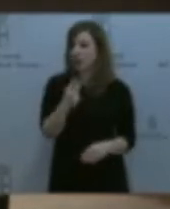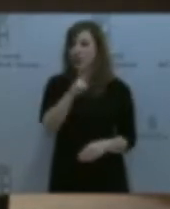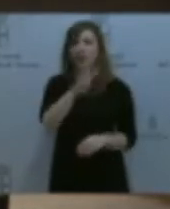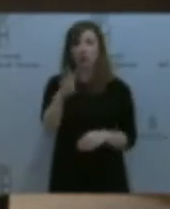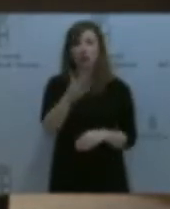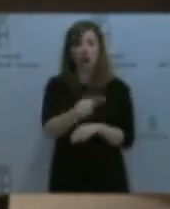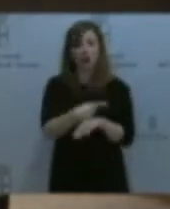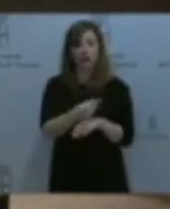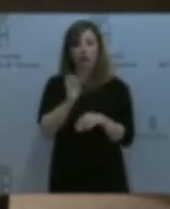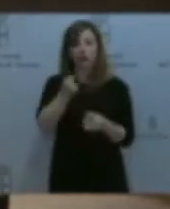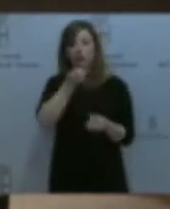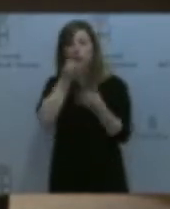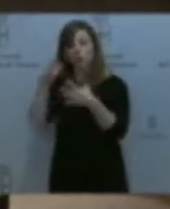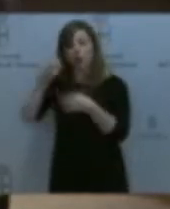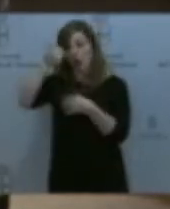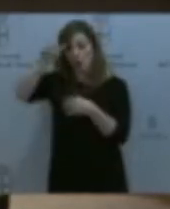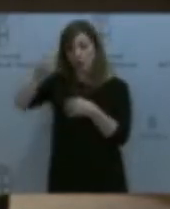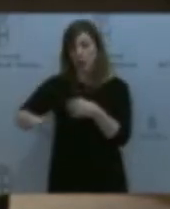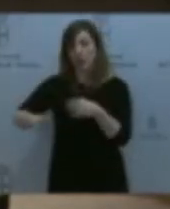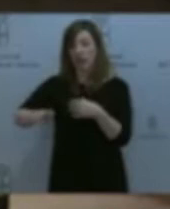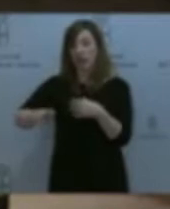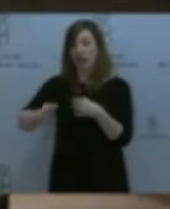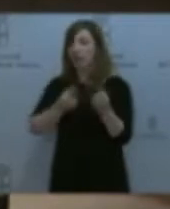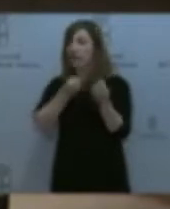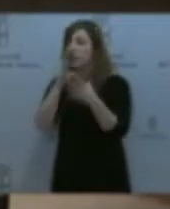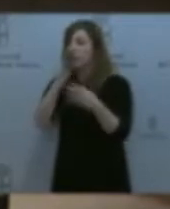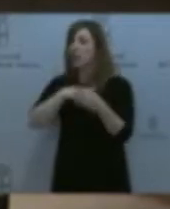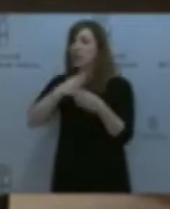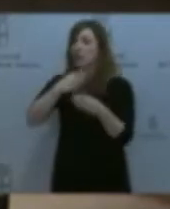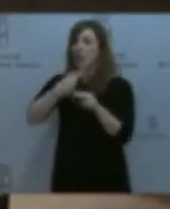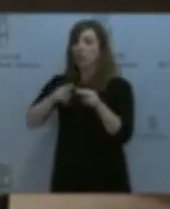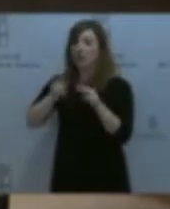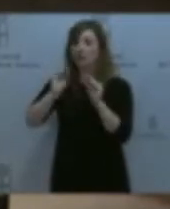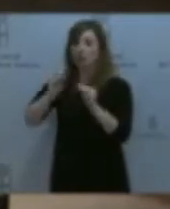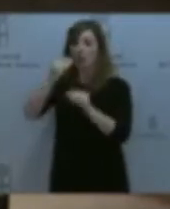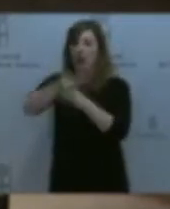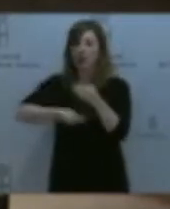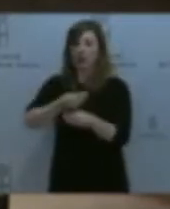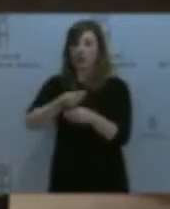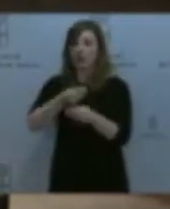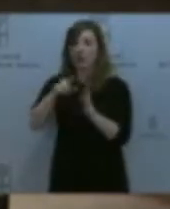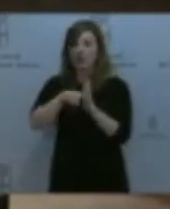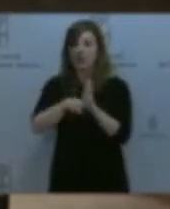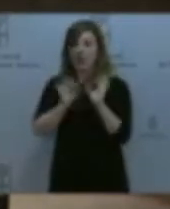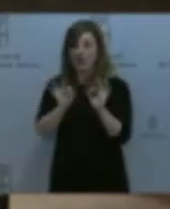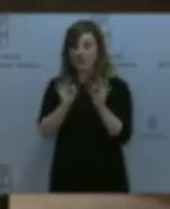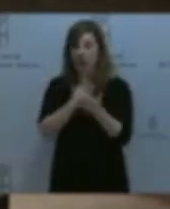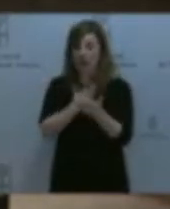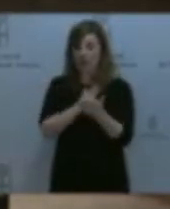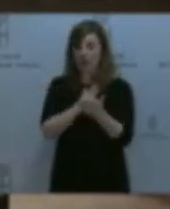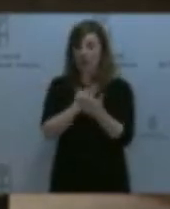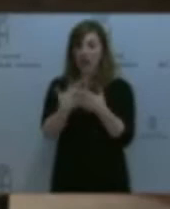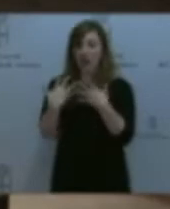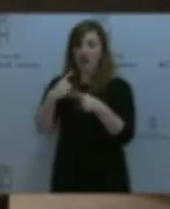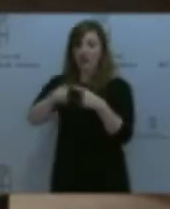una cifra a Mitterrand para que aplicase su política de rigor. Esa medida, que era arbitraria, 10 años después se convirtió en